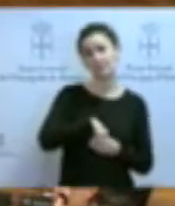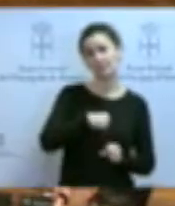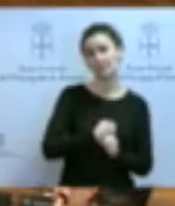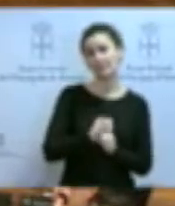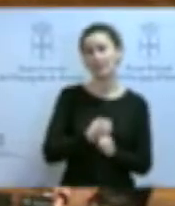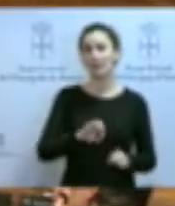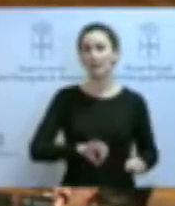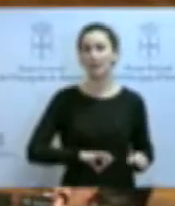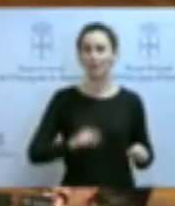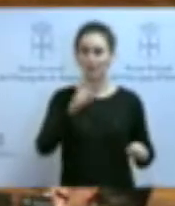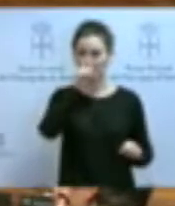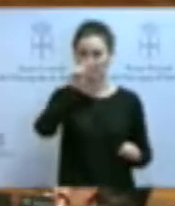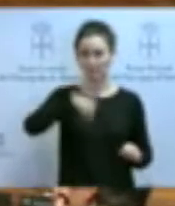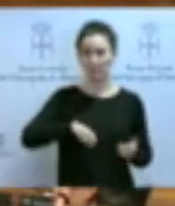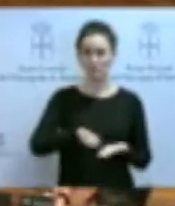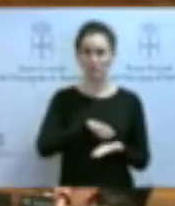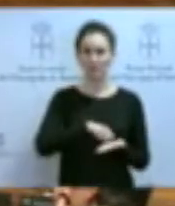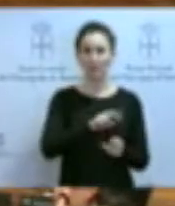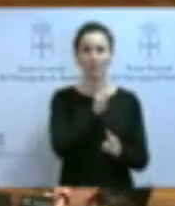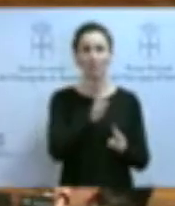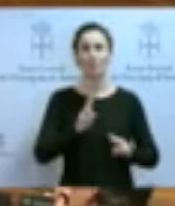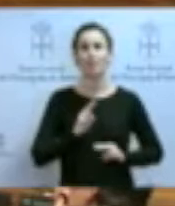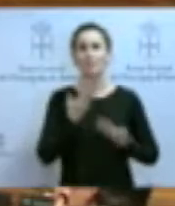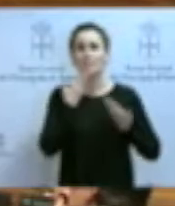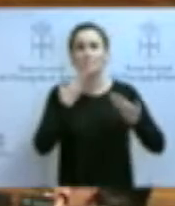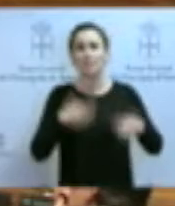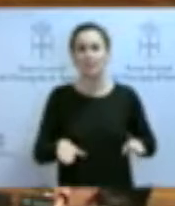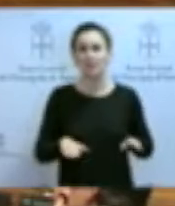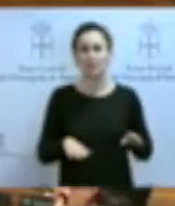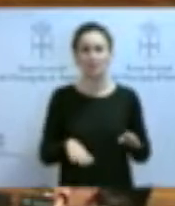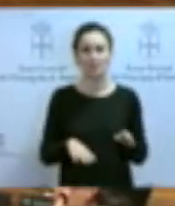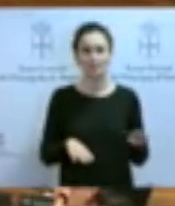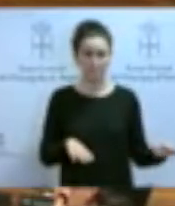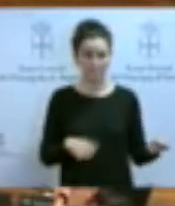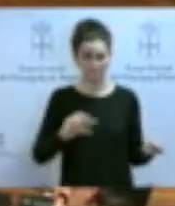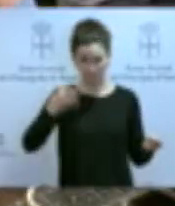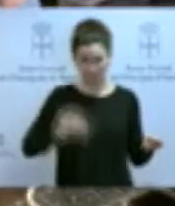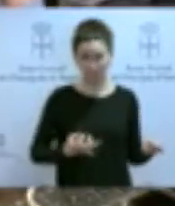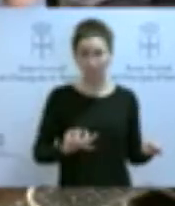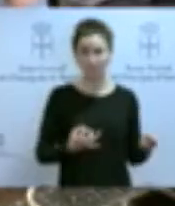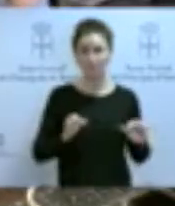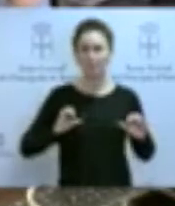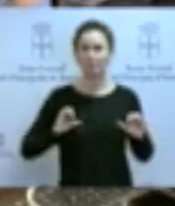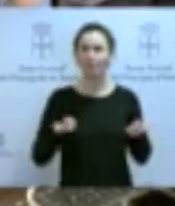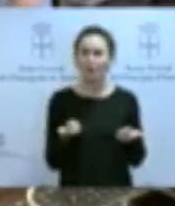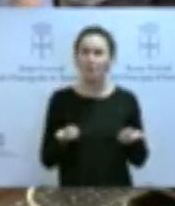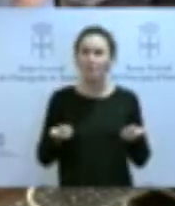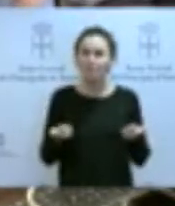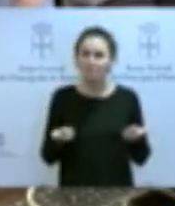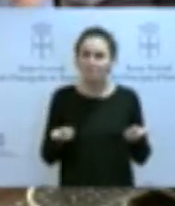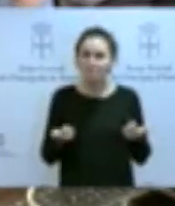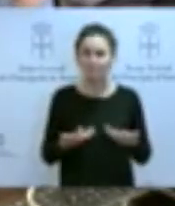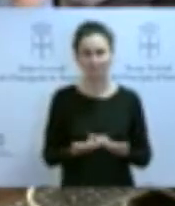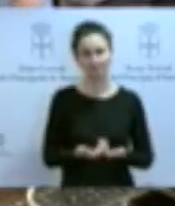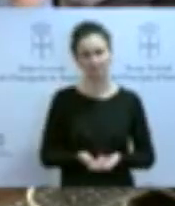enero de este año la negociación de un calendario de devolución, porque pese a su afirmación de que ya empezó la